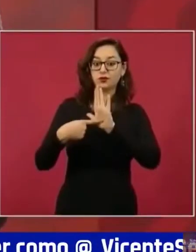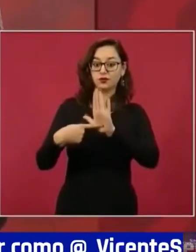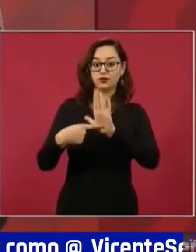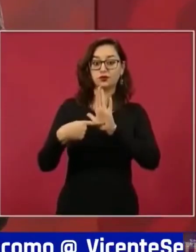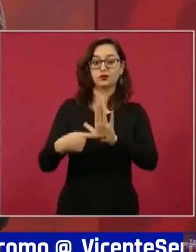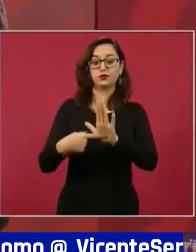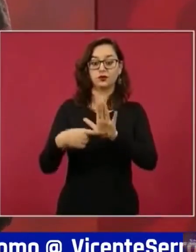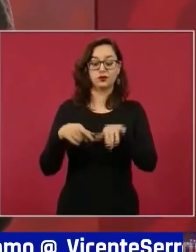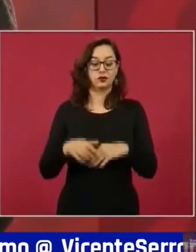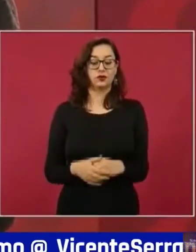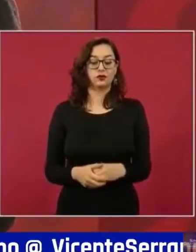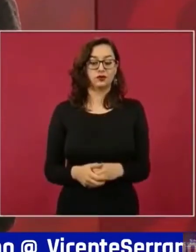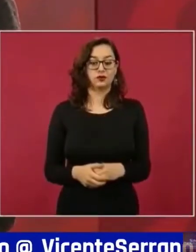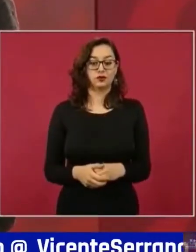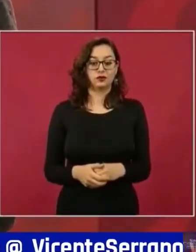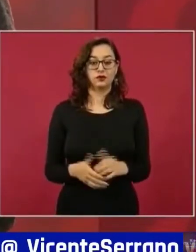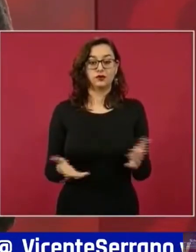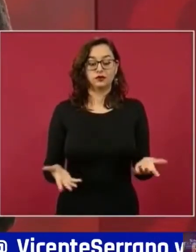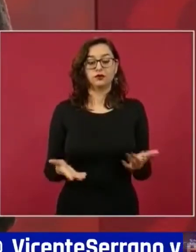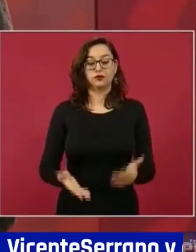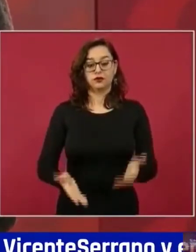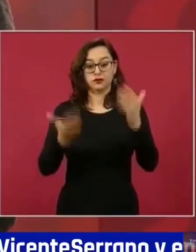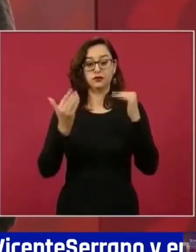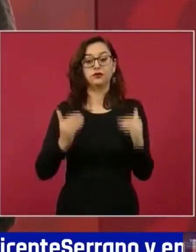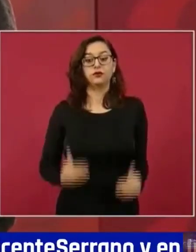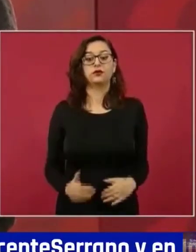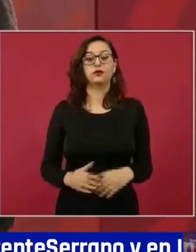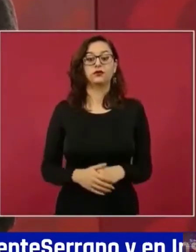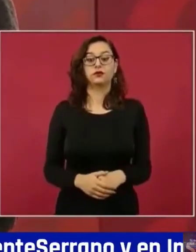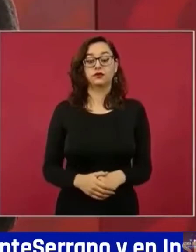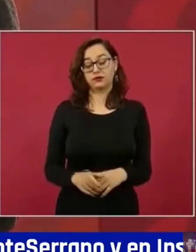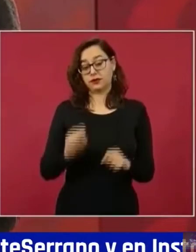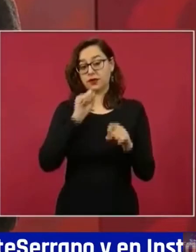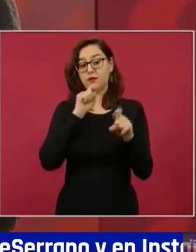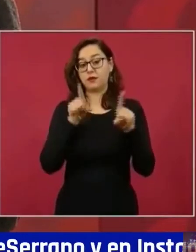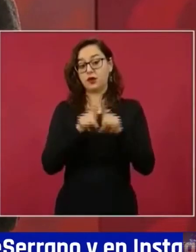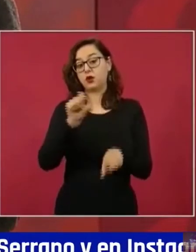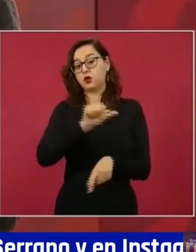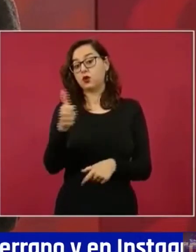Luego, el tema del litio,